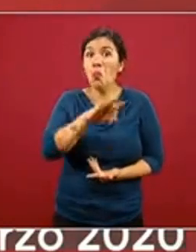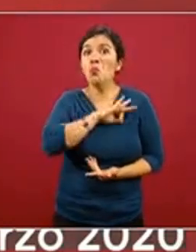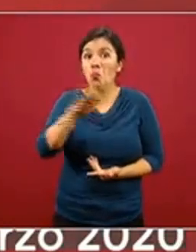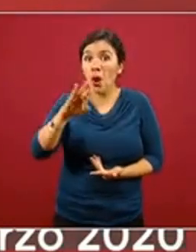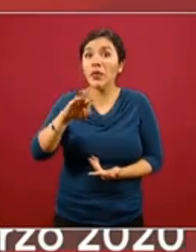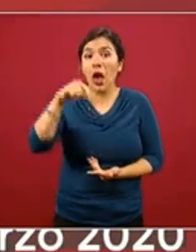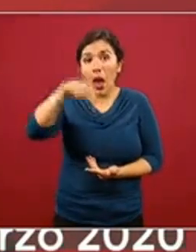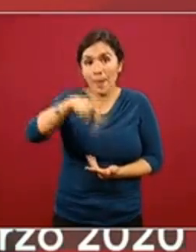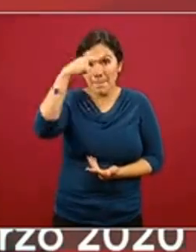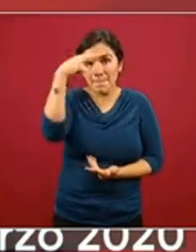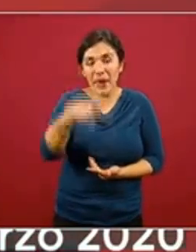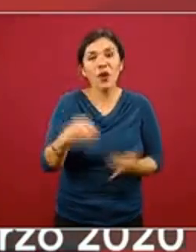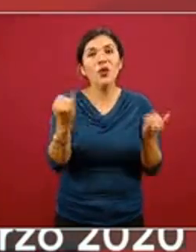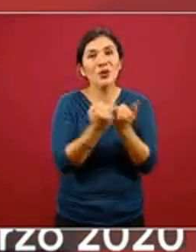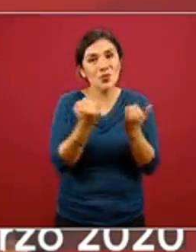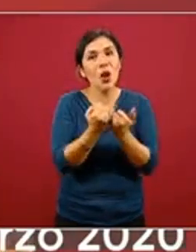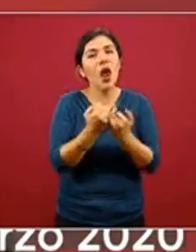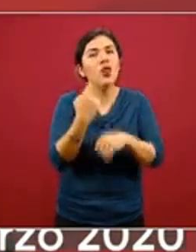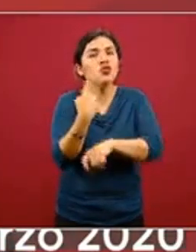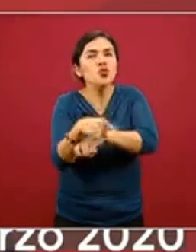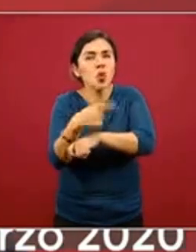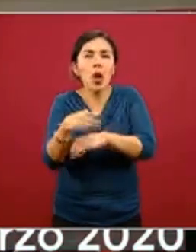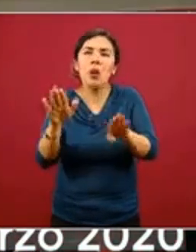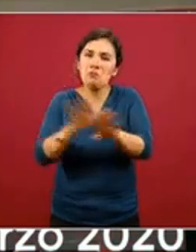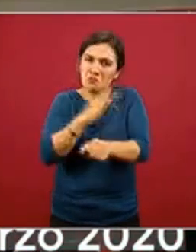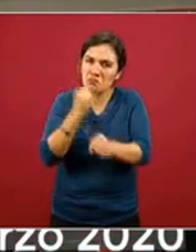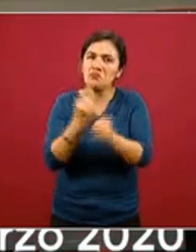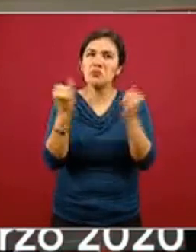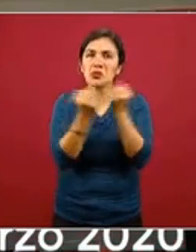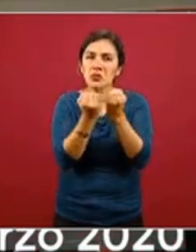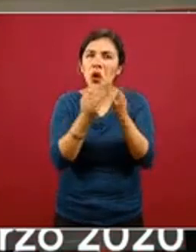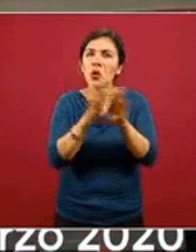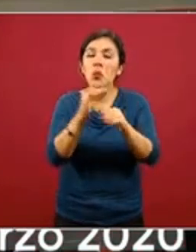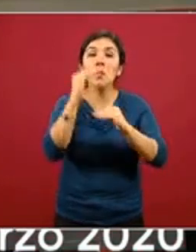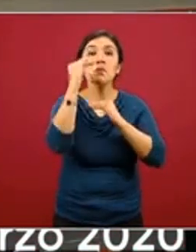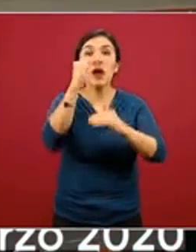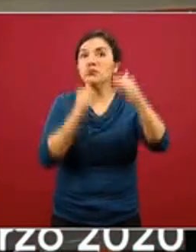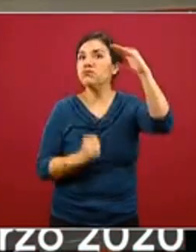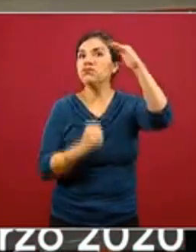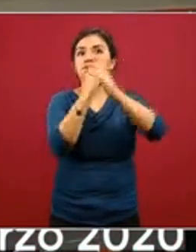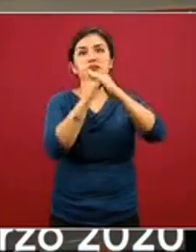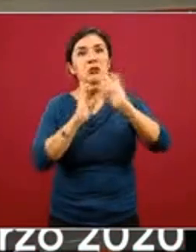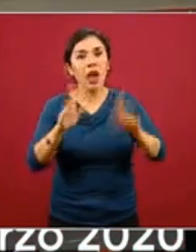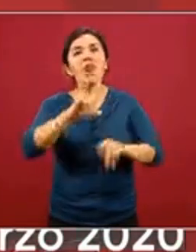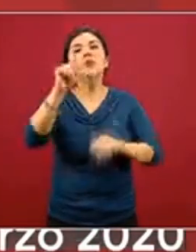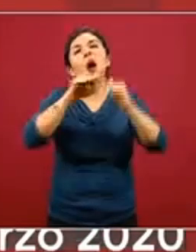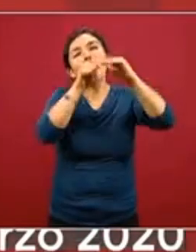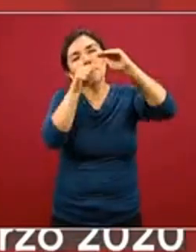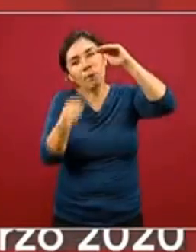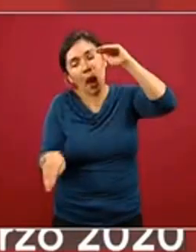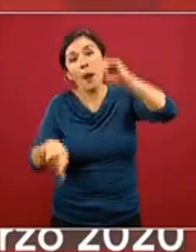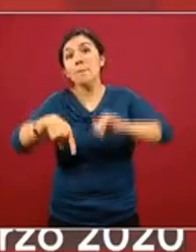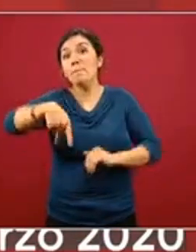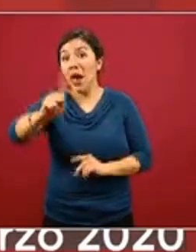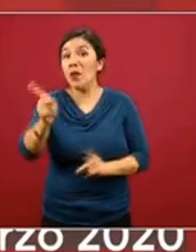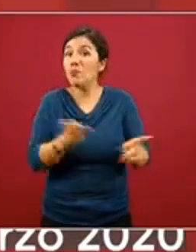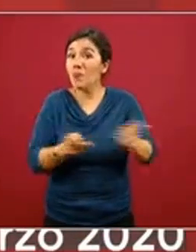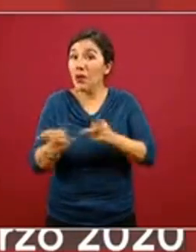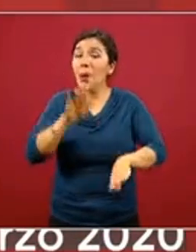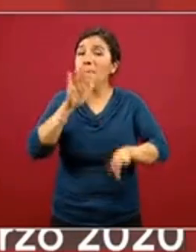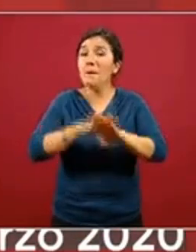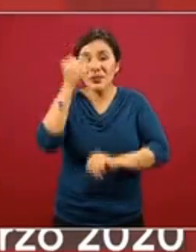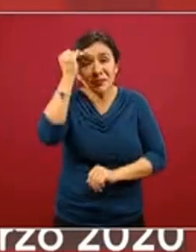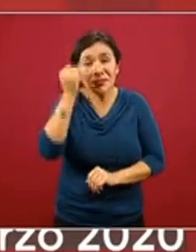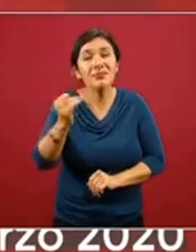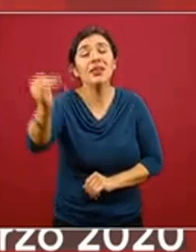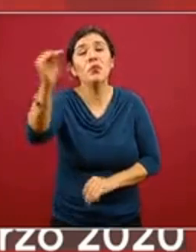momento pudiera en México también tener una duración así, que lleguemos a un máximo de casos y luego baje. Pero nos preparamos para una